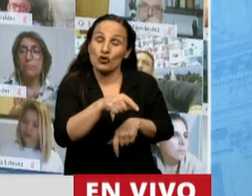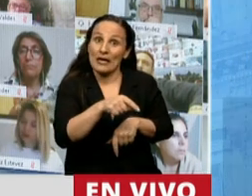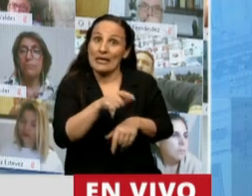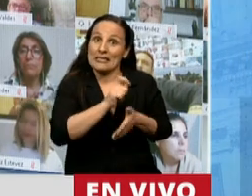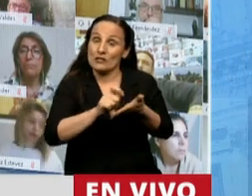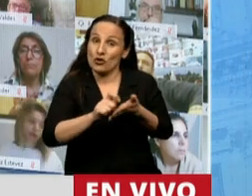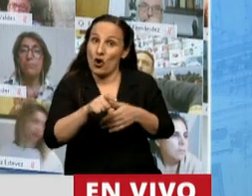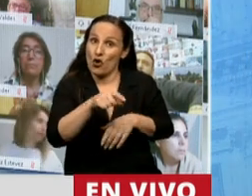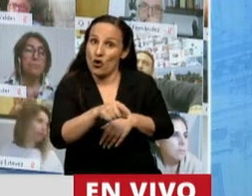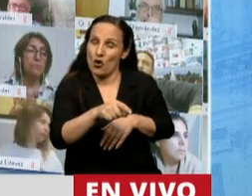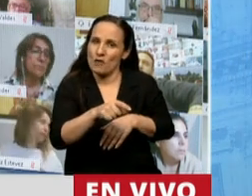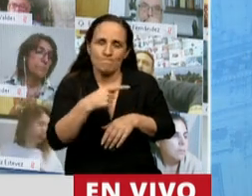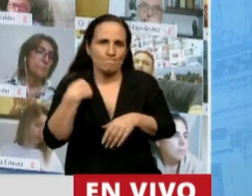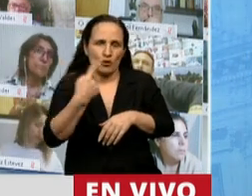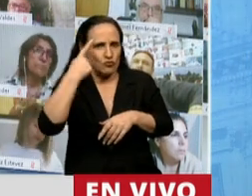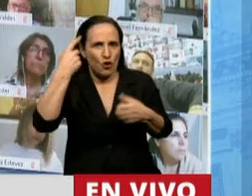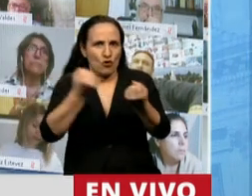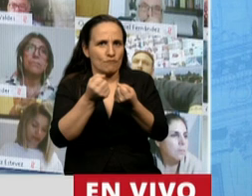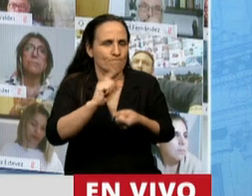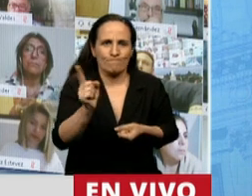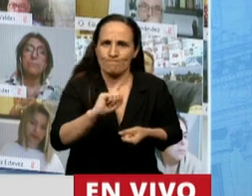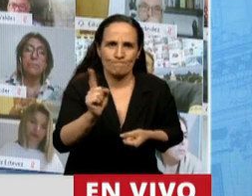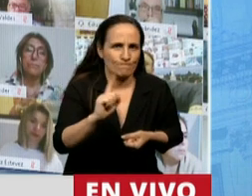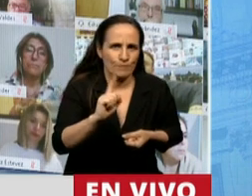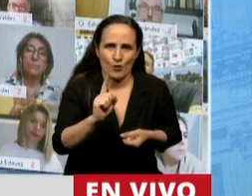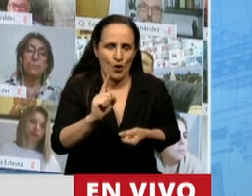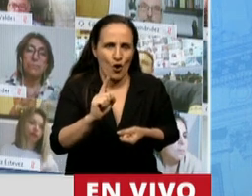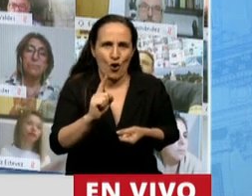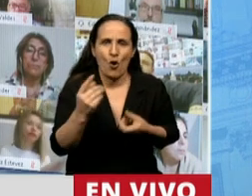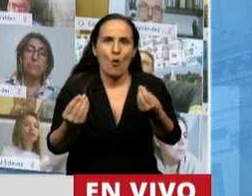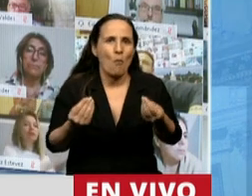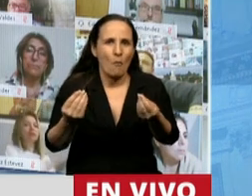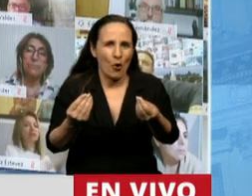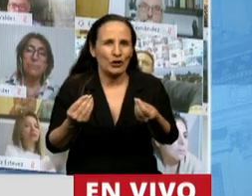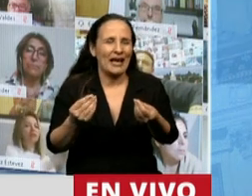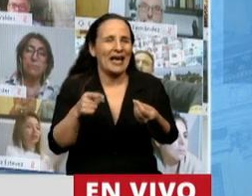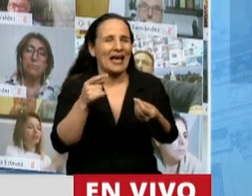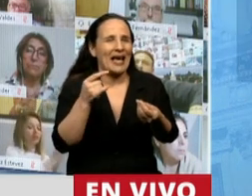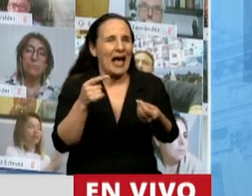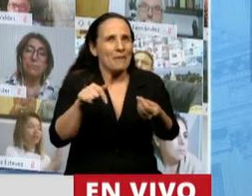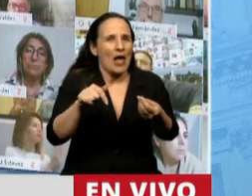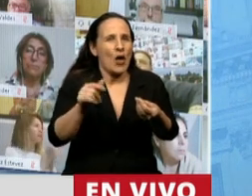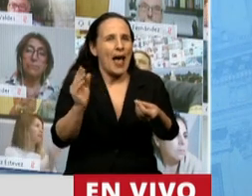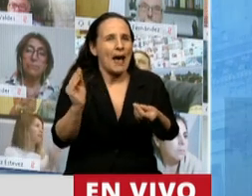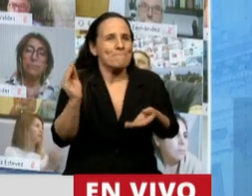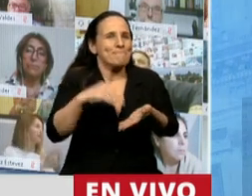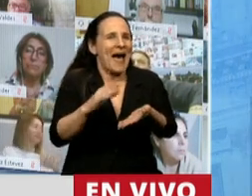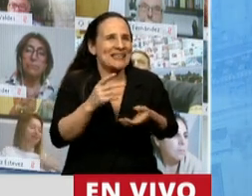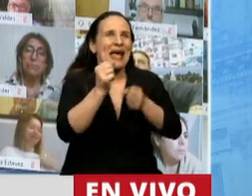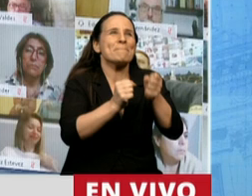reacción claramente no estamos de acuerdo porque estamos ya ampliando el universo de sujetos